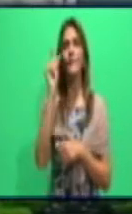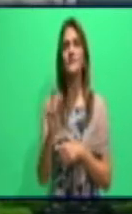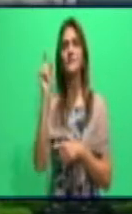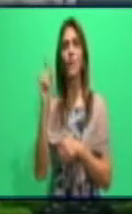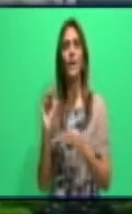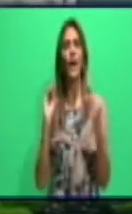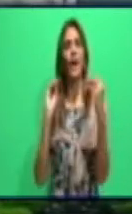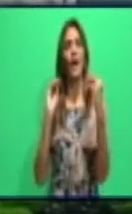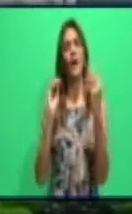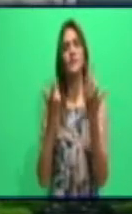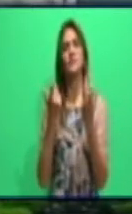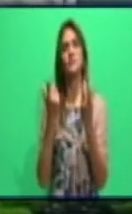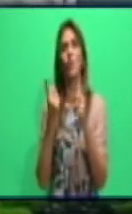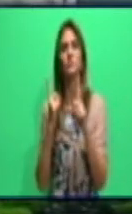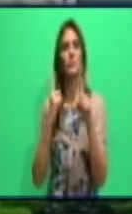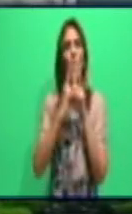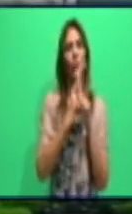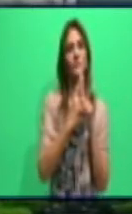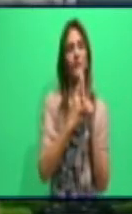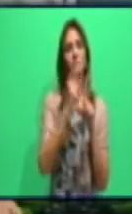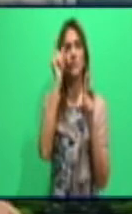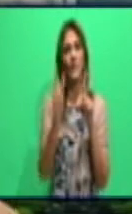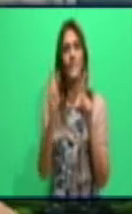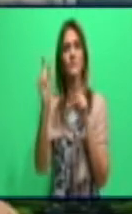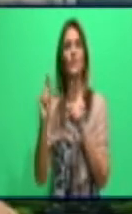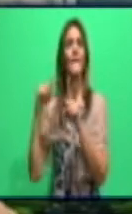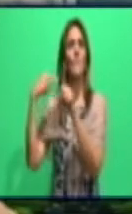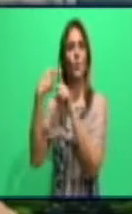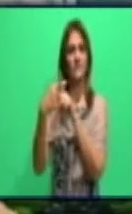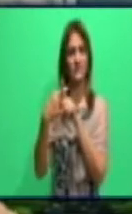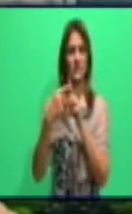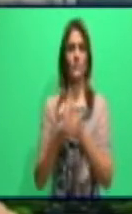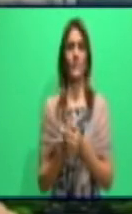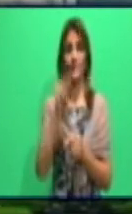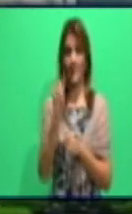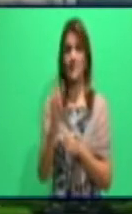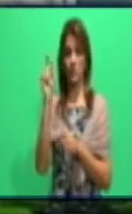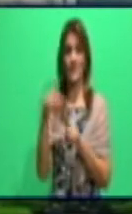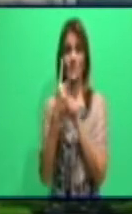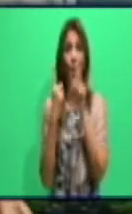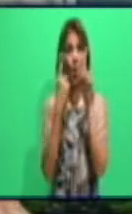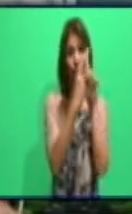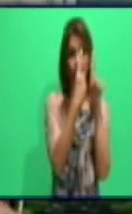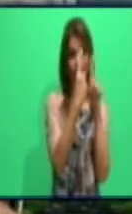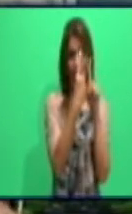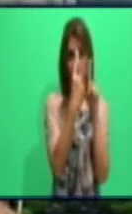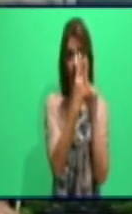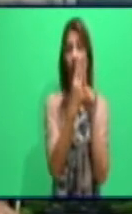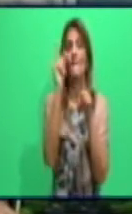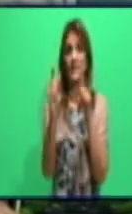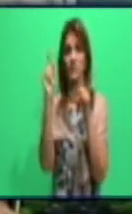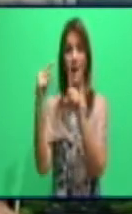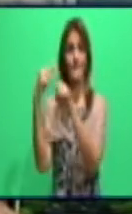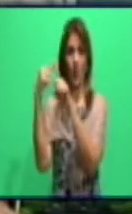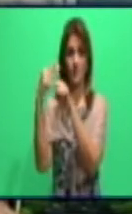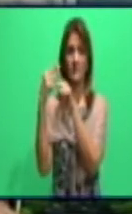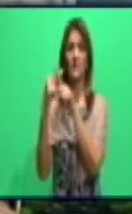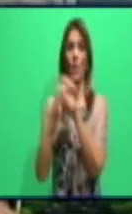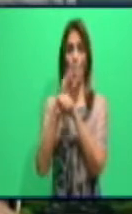COVID-19. Ese paciente que es contacto de un positivo va a un centro de aislamiento.